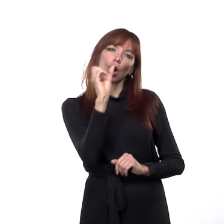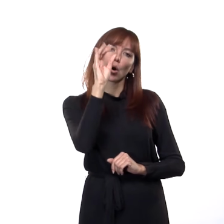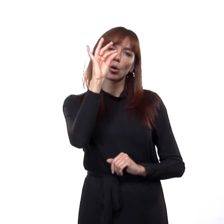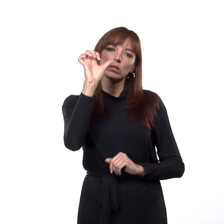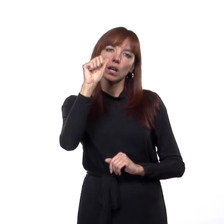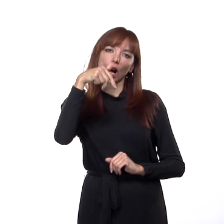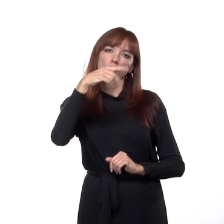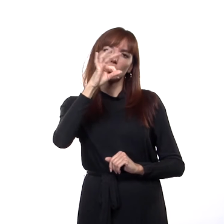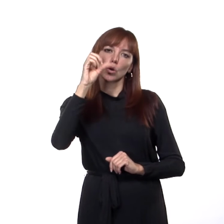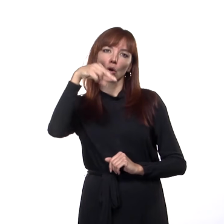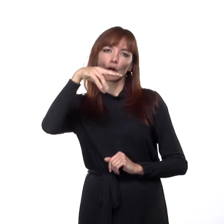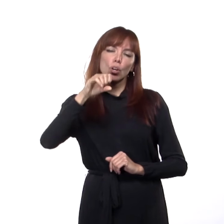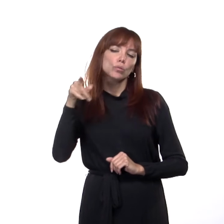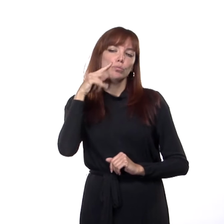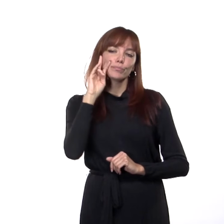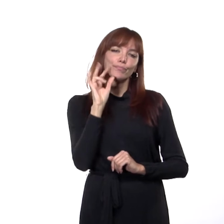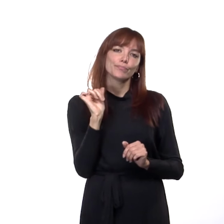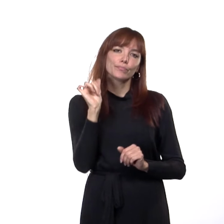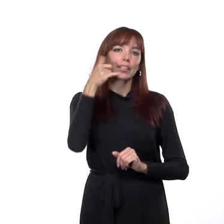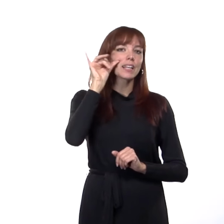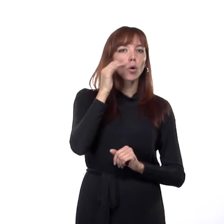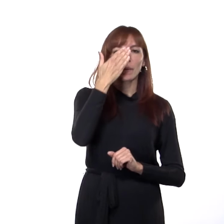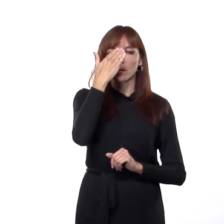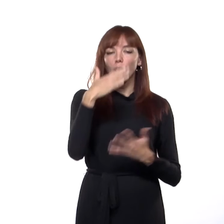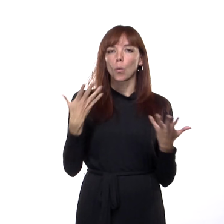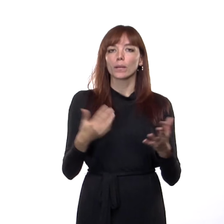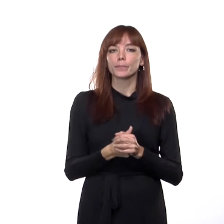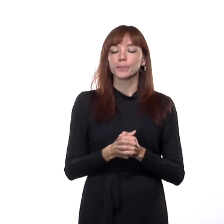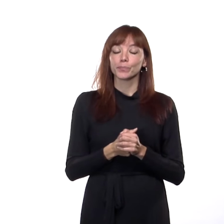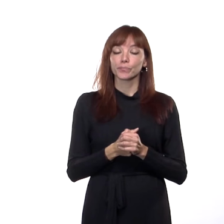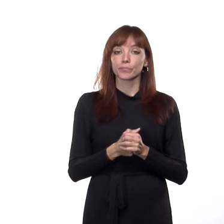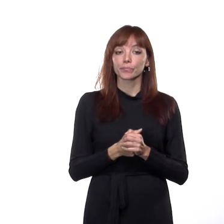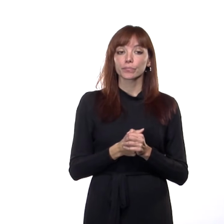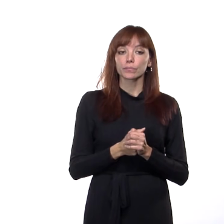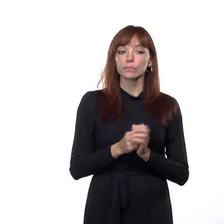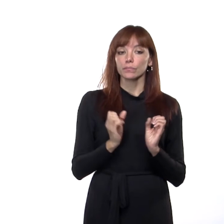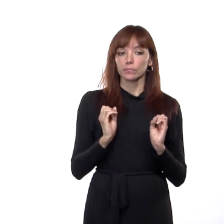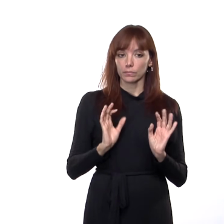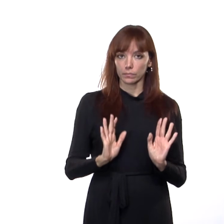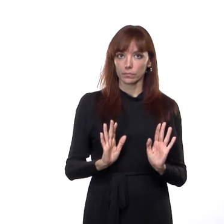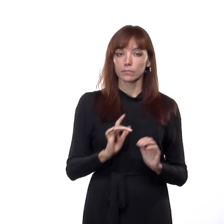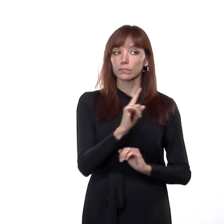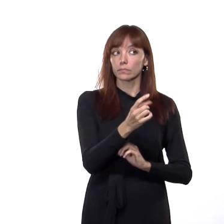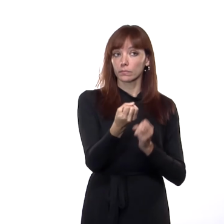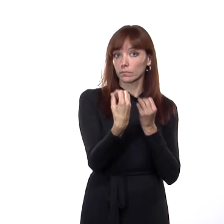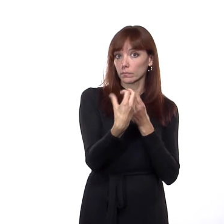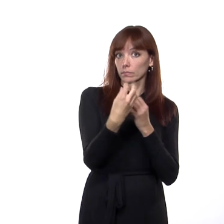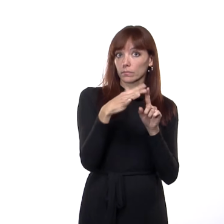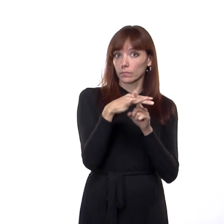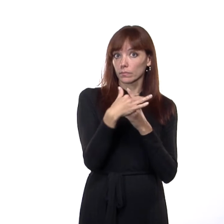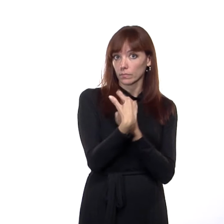cuáles son basado en tu experiencia los riesgos principales después de después de la buena contextualización que nos hizo aquí